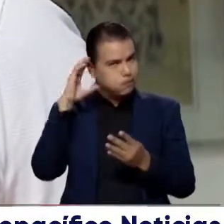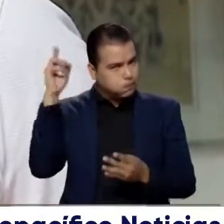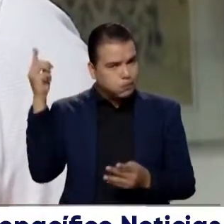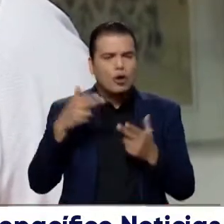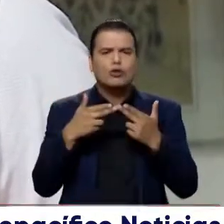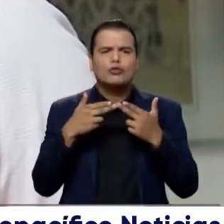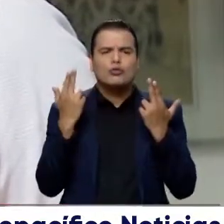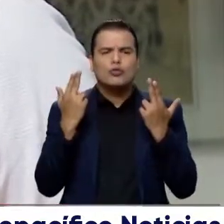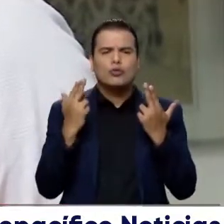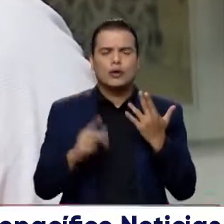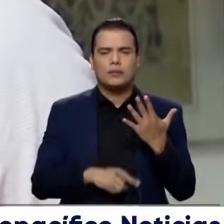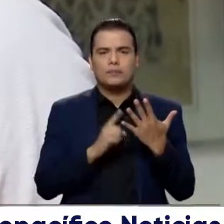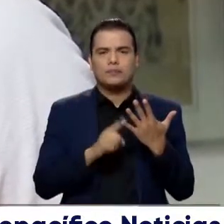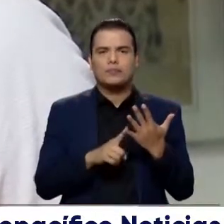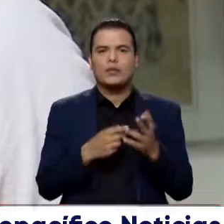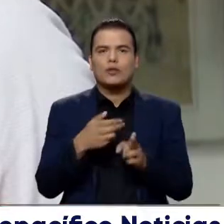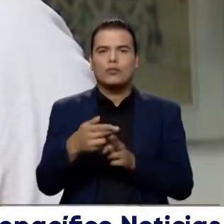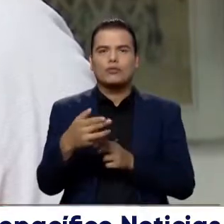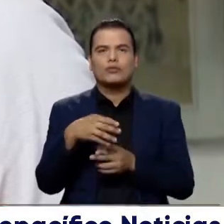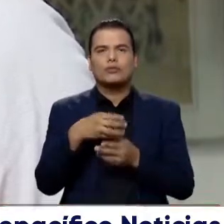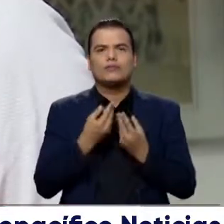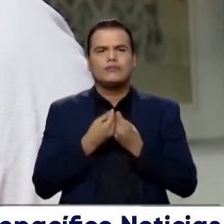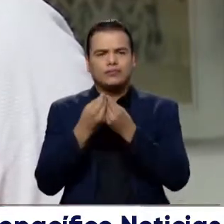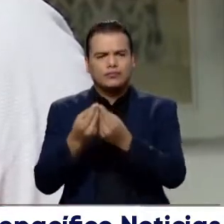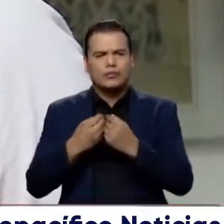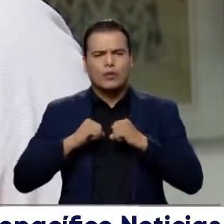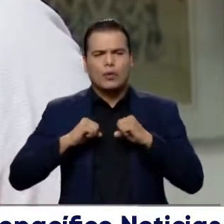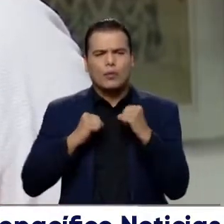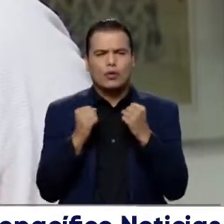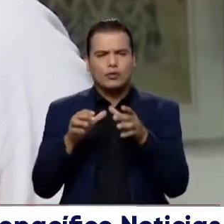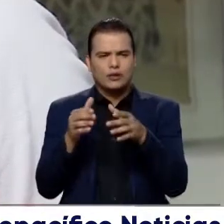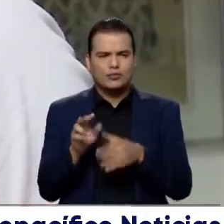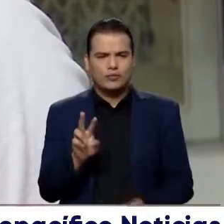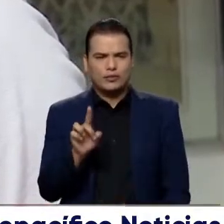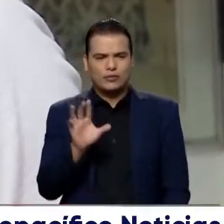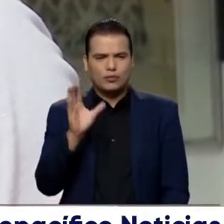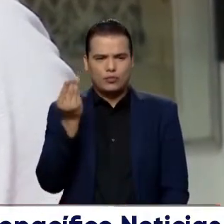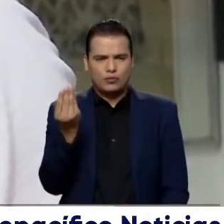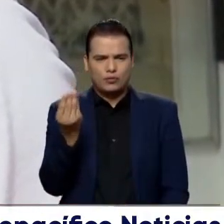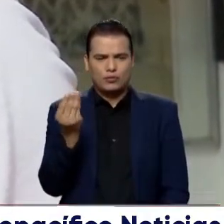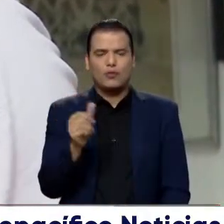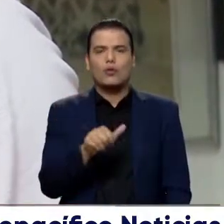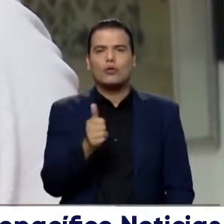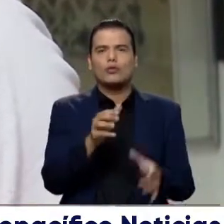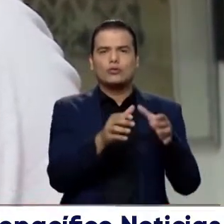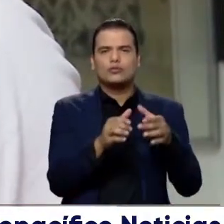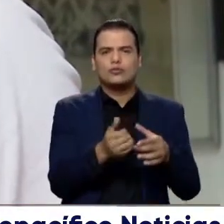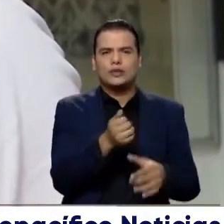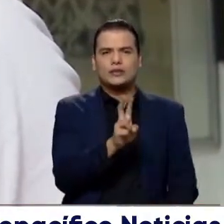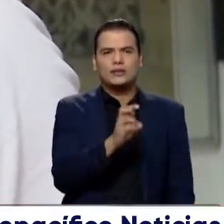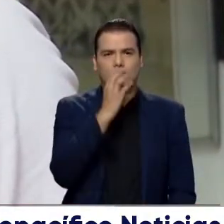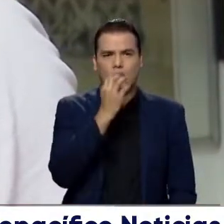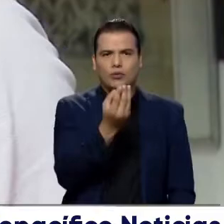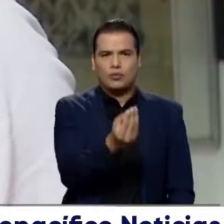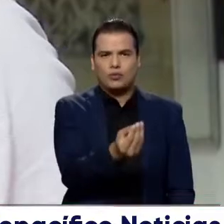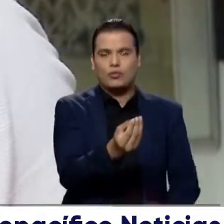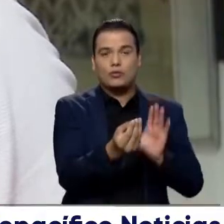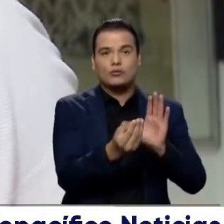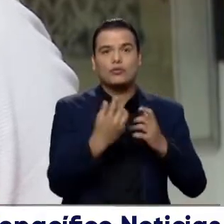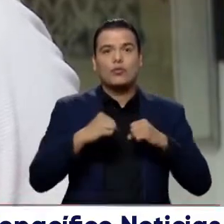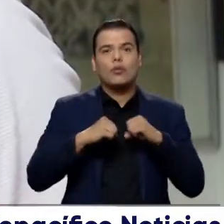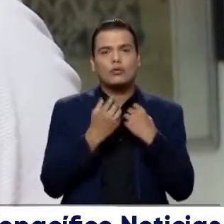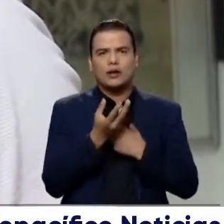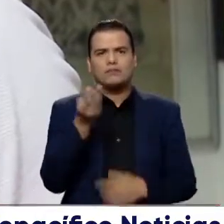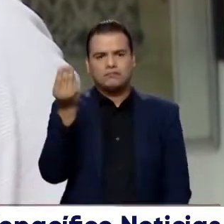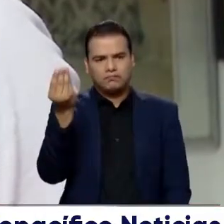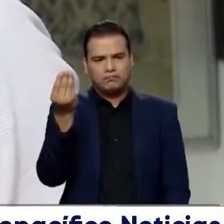estaremos también en bogotá con la selección sub-21 en la fase final y con la selección de siete masculino en bogotá